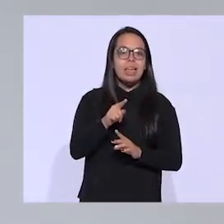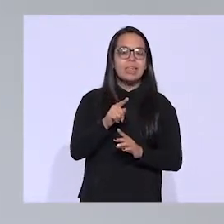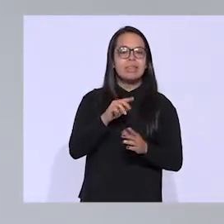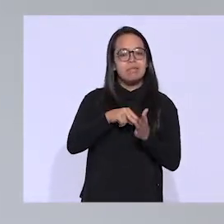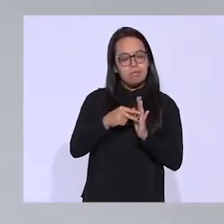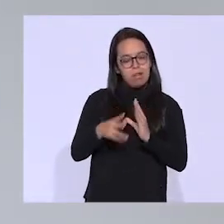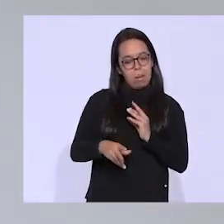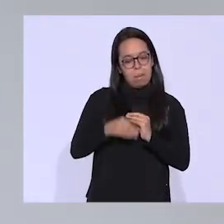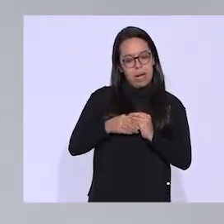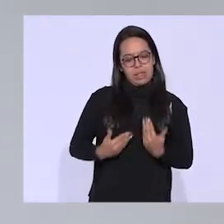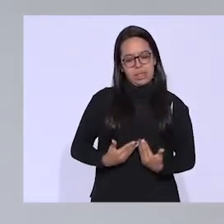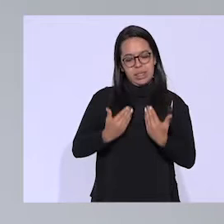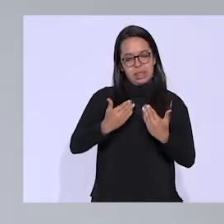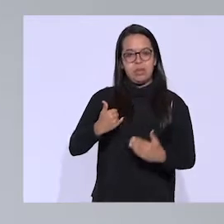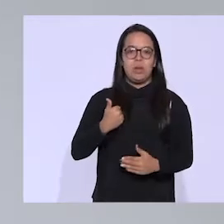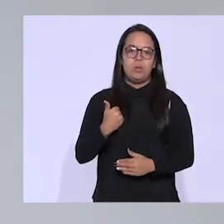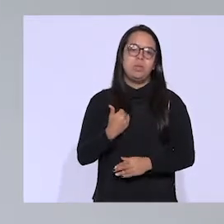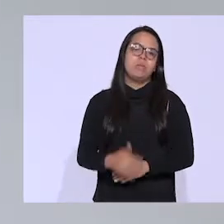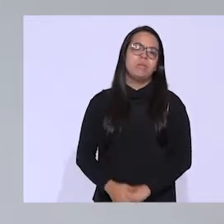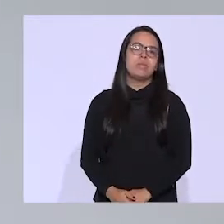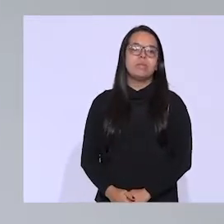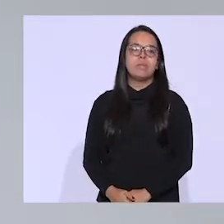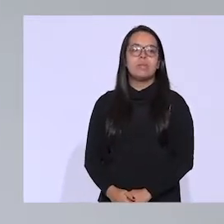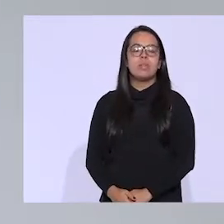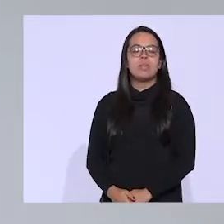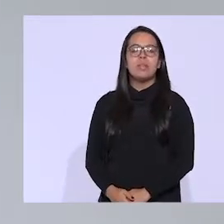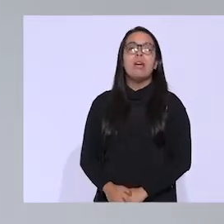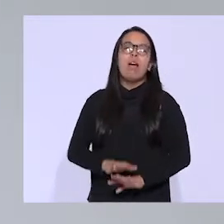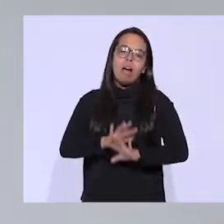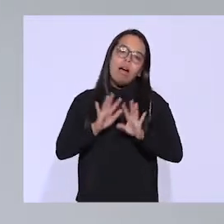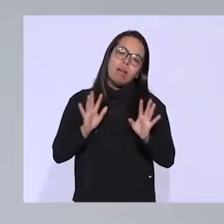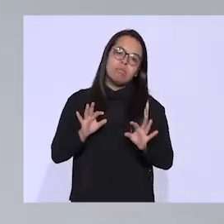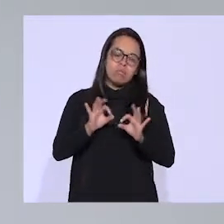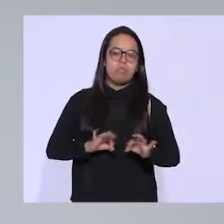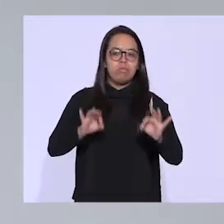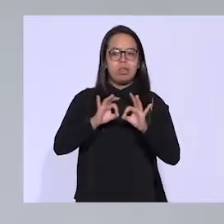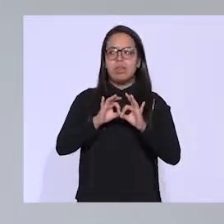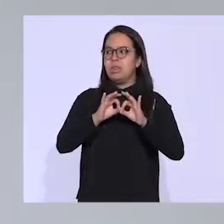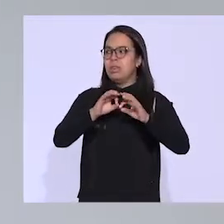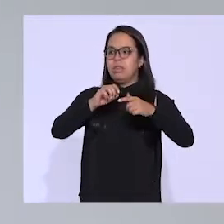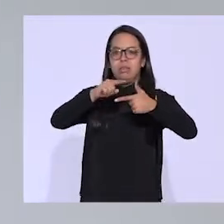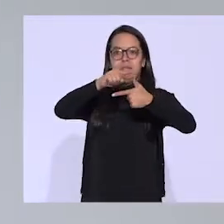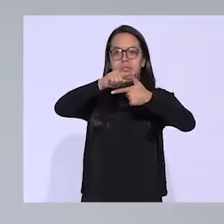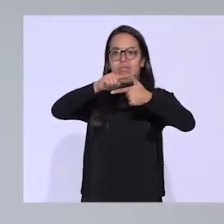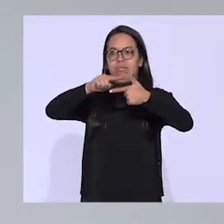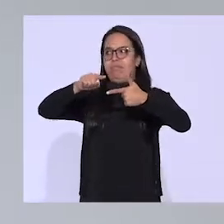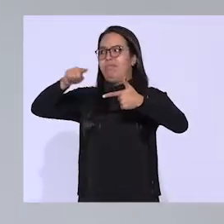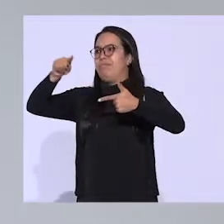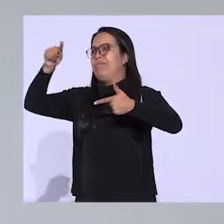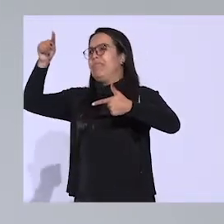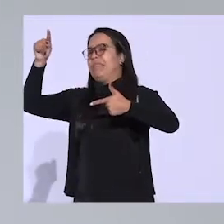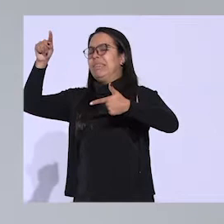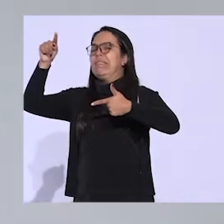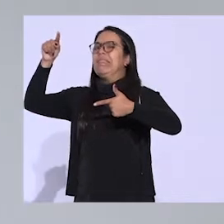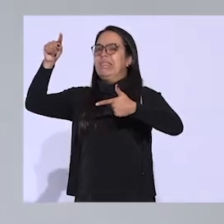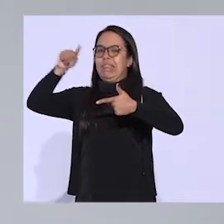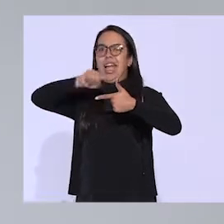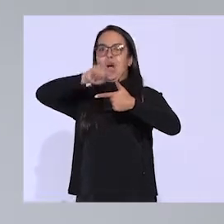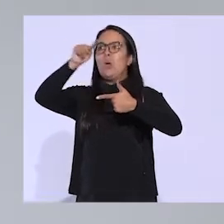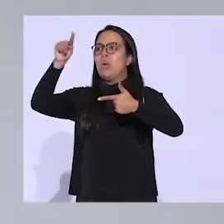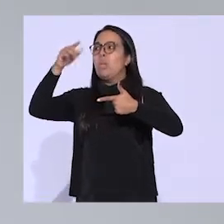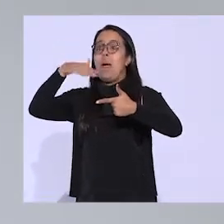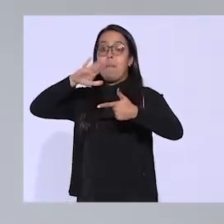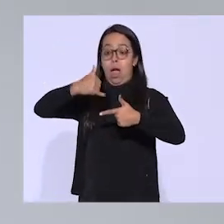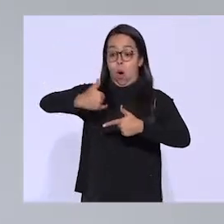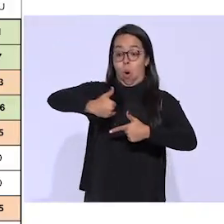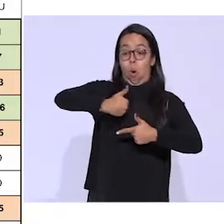cosa, y es lo que nos ha contado antes Andrea, que eso es distinto, ¿de acuerdo? Sí que es cierto que hay una curva claramente, que cuanto más